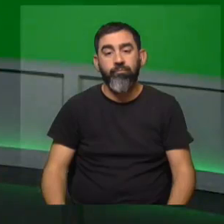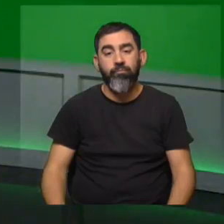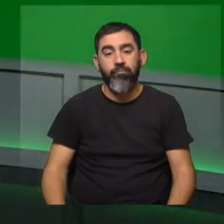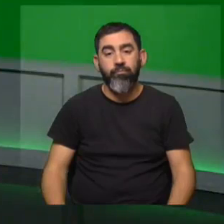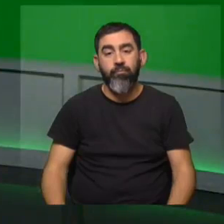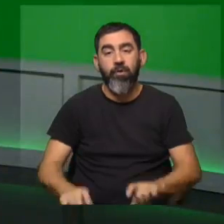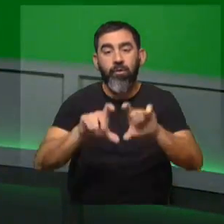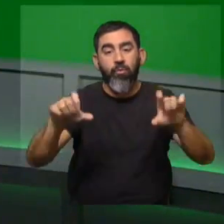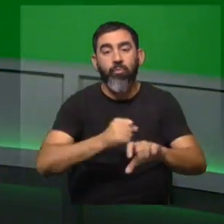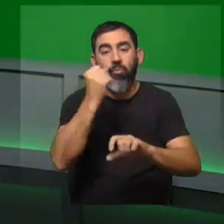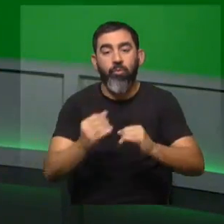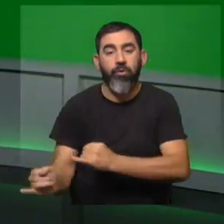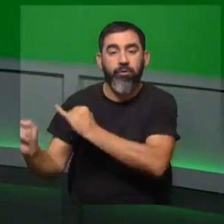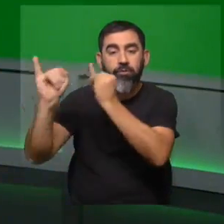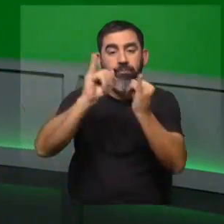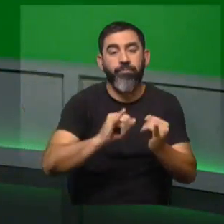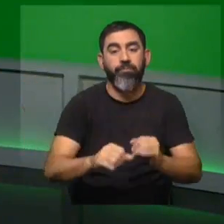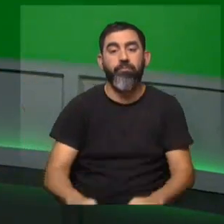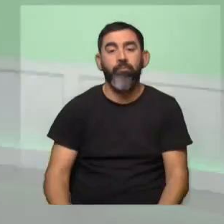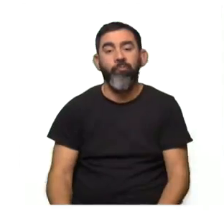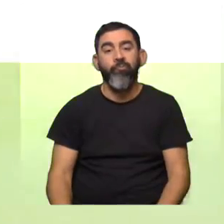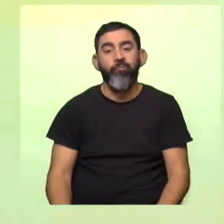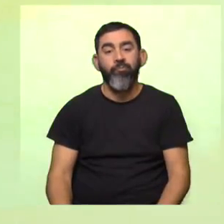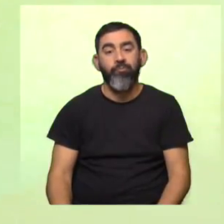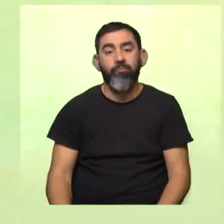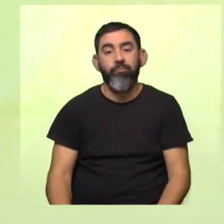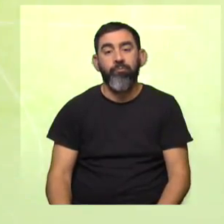vimos ahora otros títulos que se están destacando hasta ahora